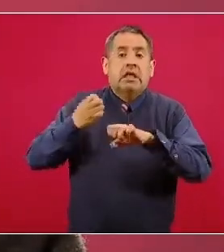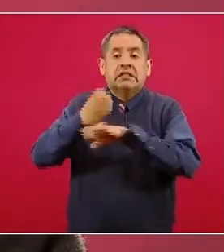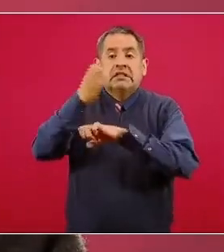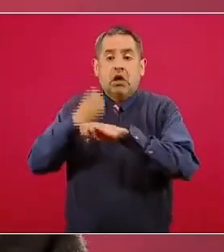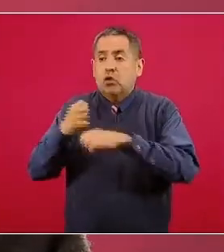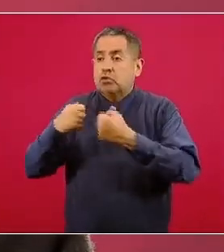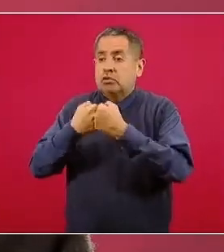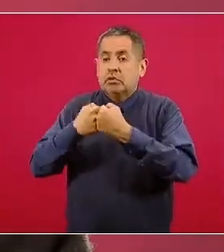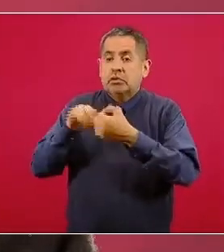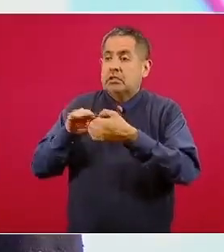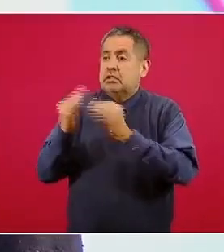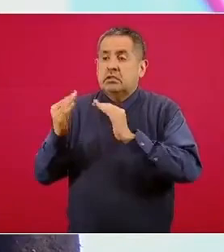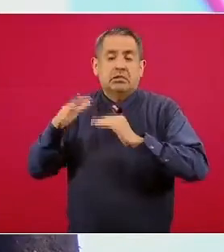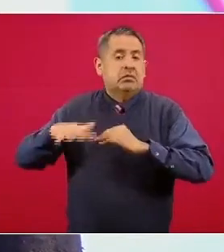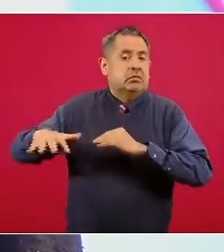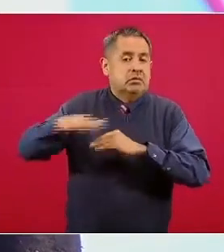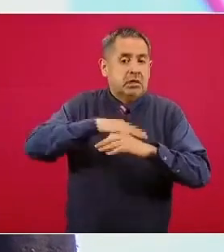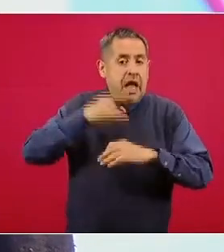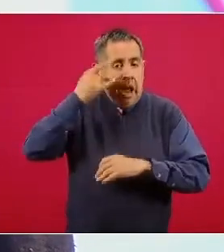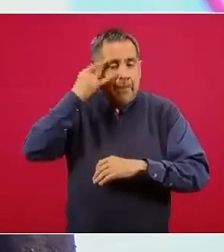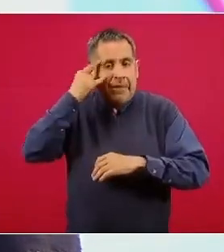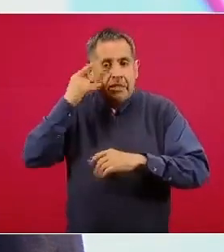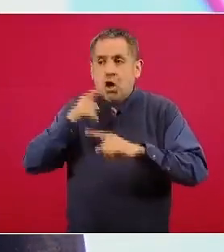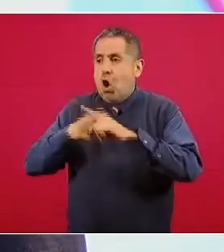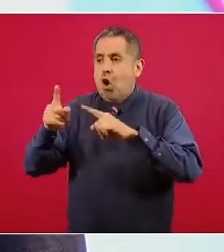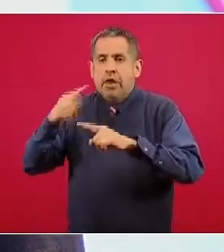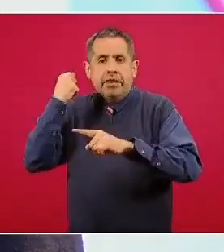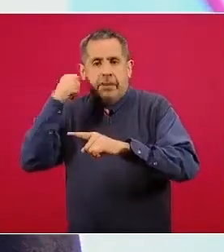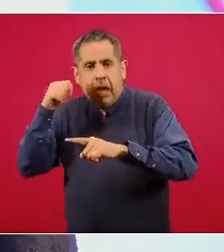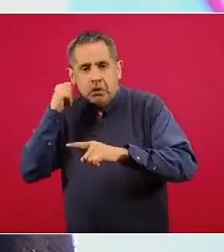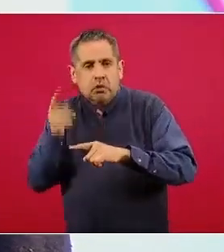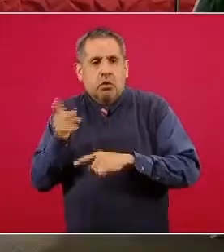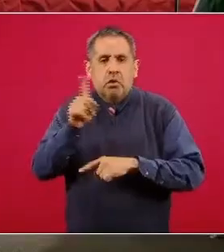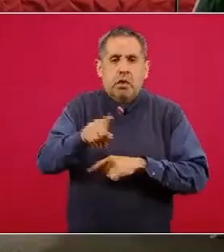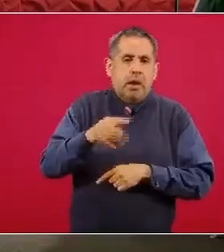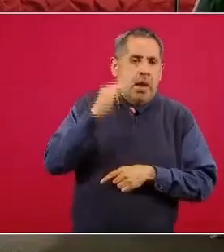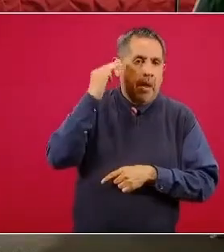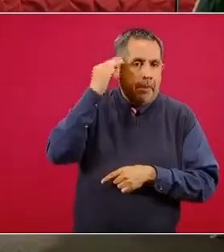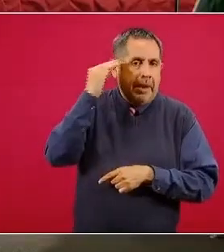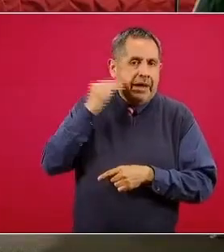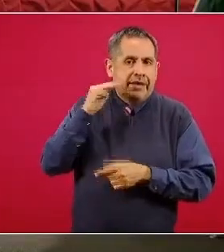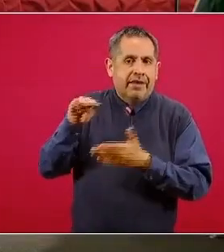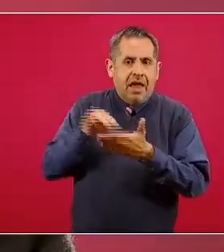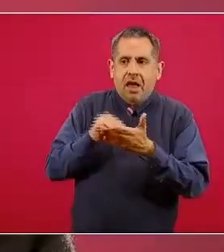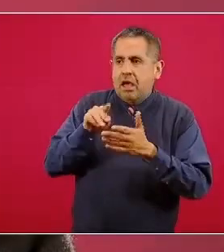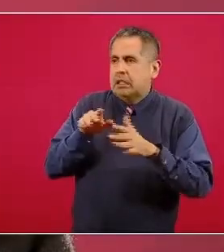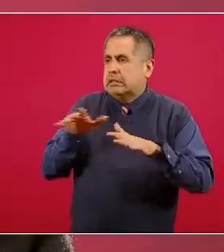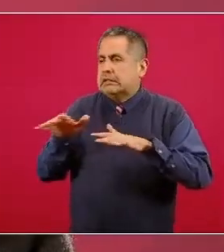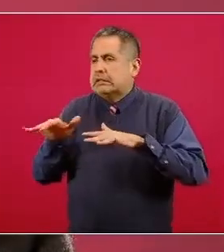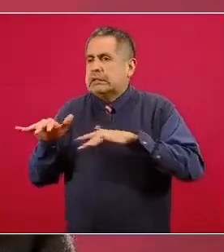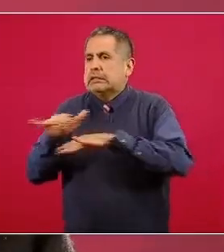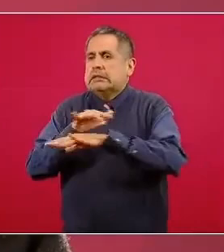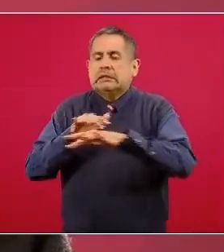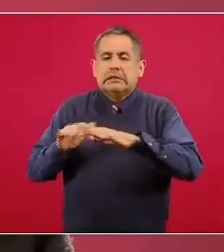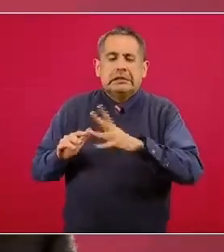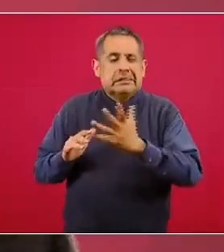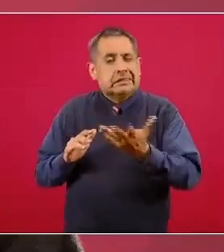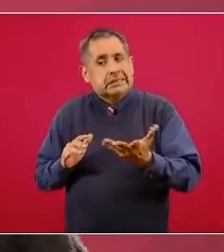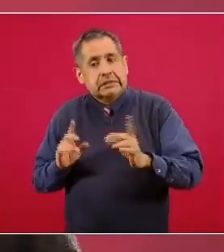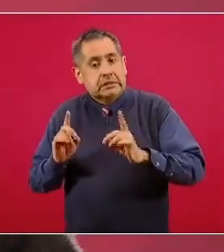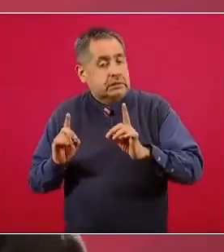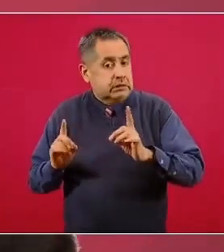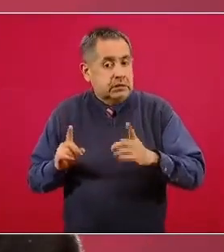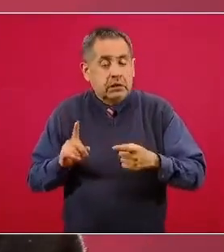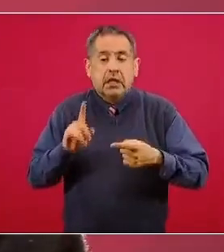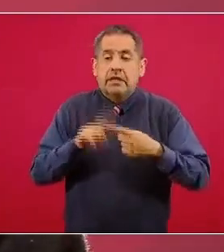La población de Campeche tiene movilidad hacia Tabasco, hacia Mérida, y también otro elemento es